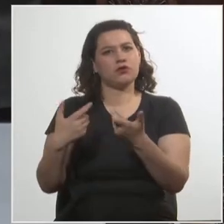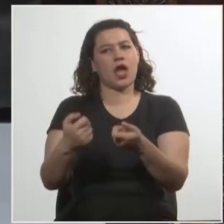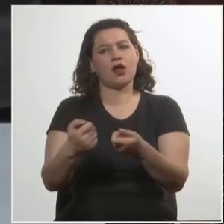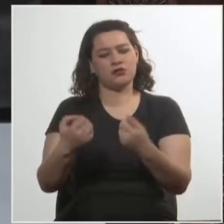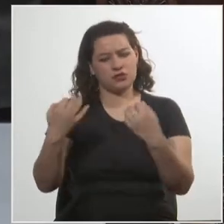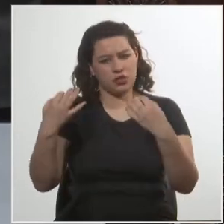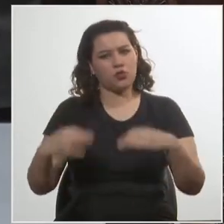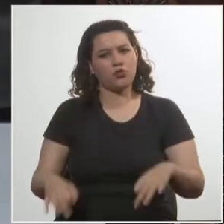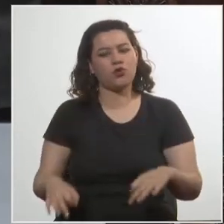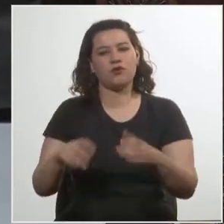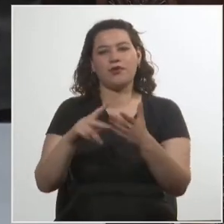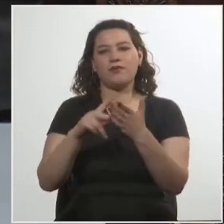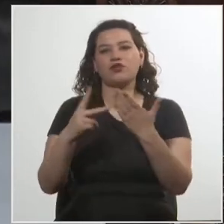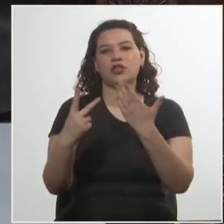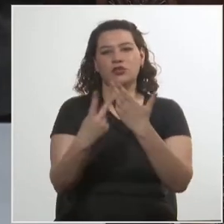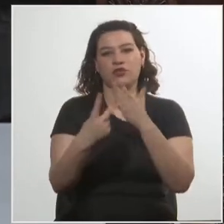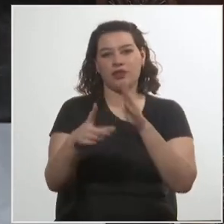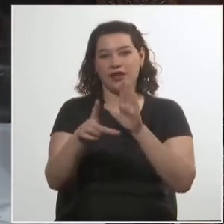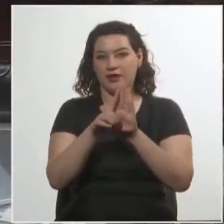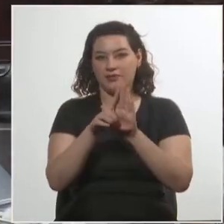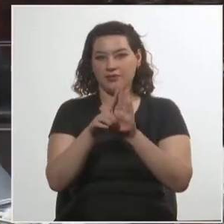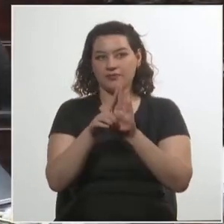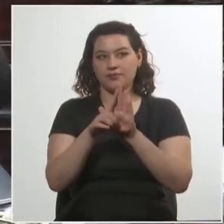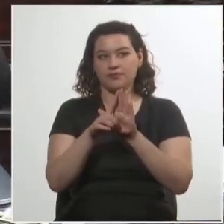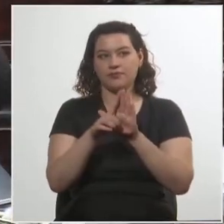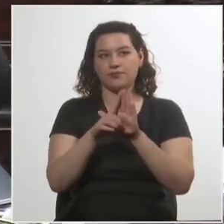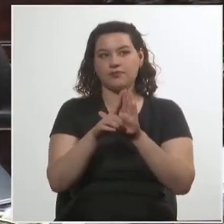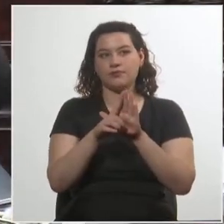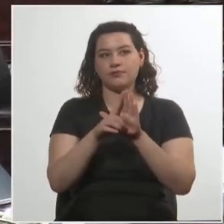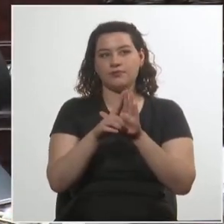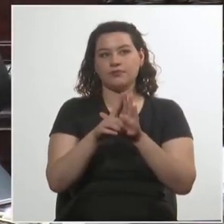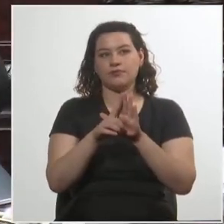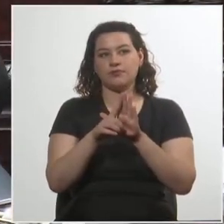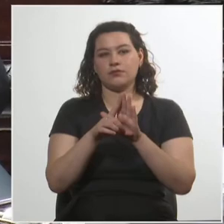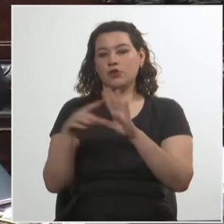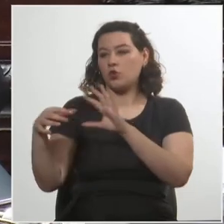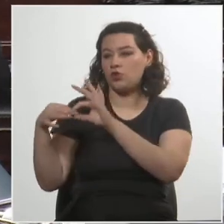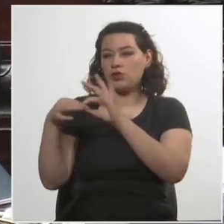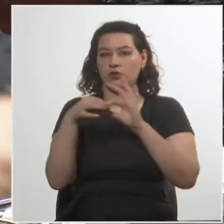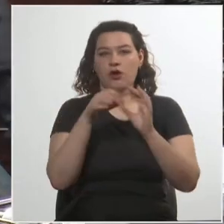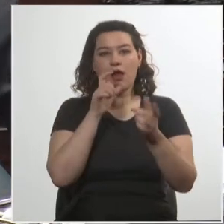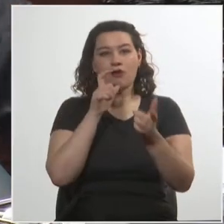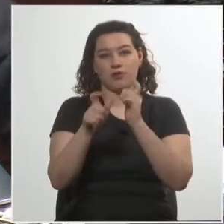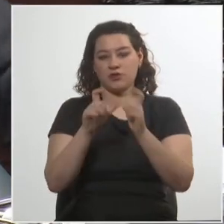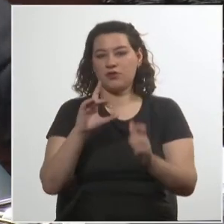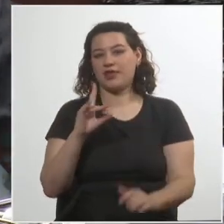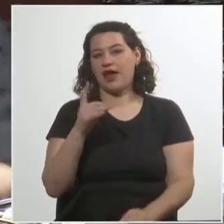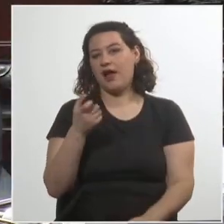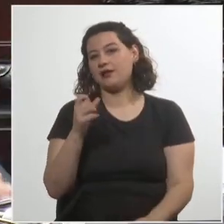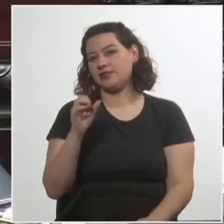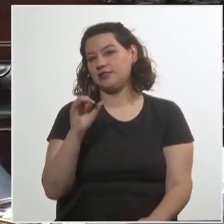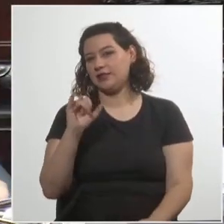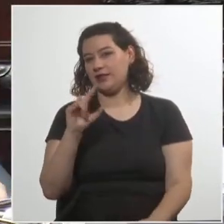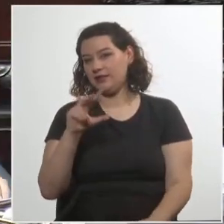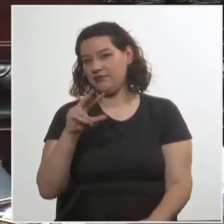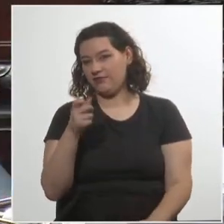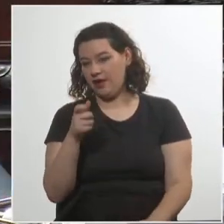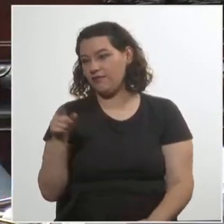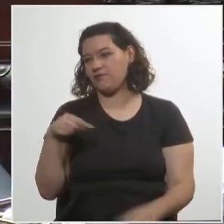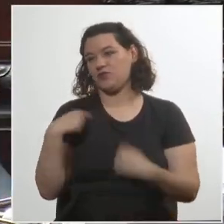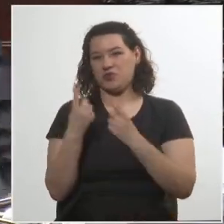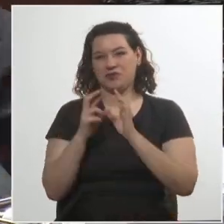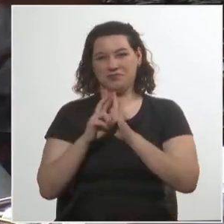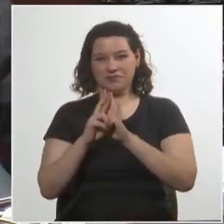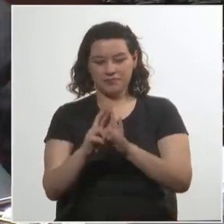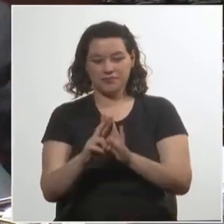este proyecto de ley estribando en la argumentación del senador da Silva que nos representa es un tema que no es